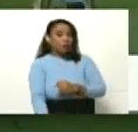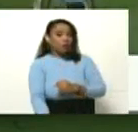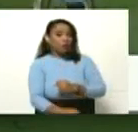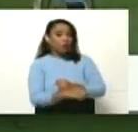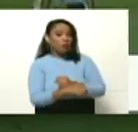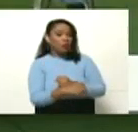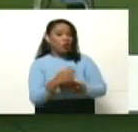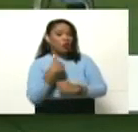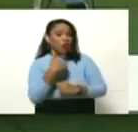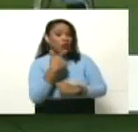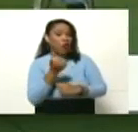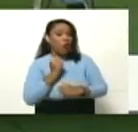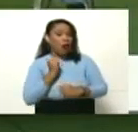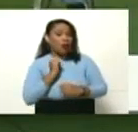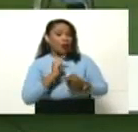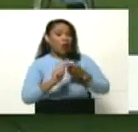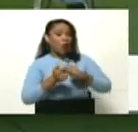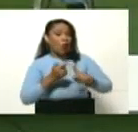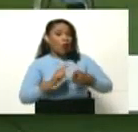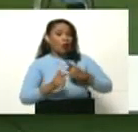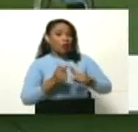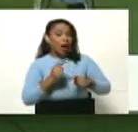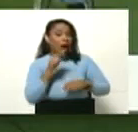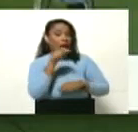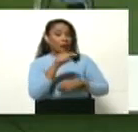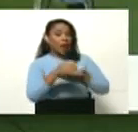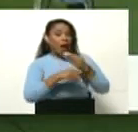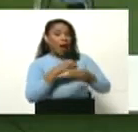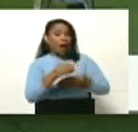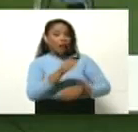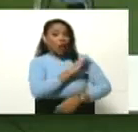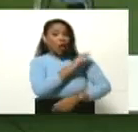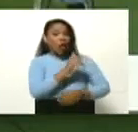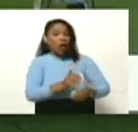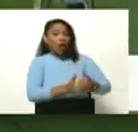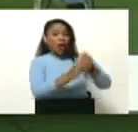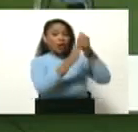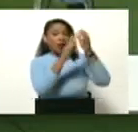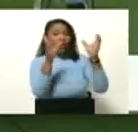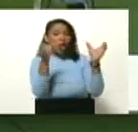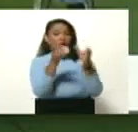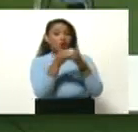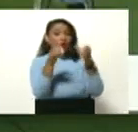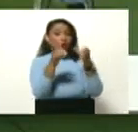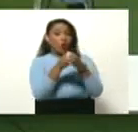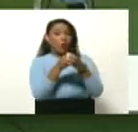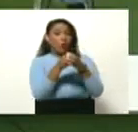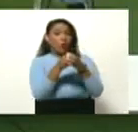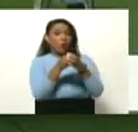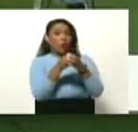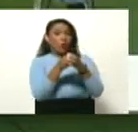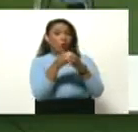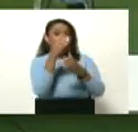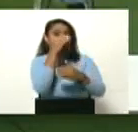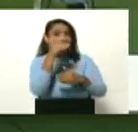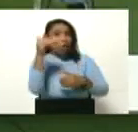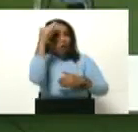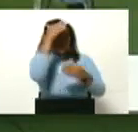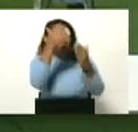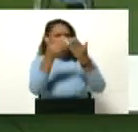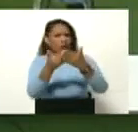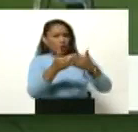Digo cualquier cosa, así le hacen a los dirigentes ya de los partidos, dice, los adultos, los